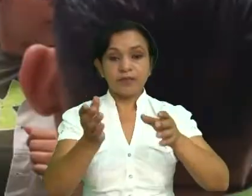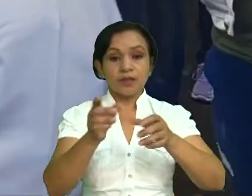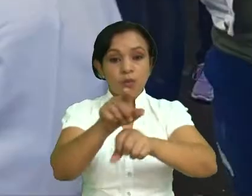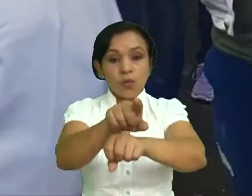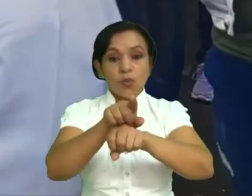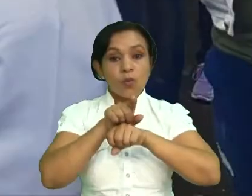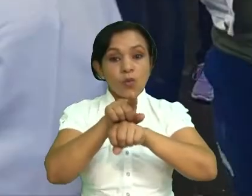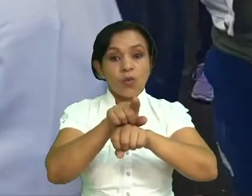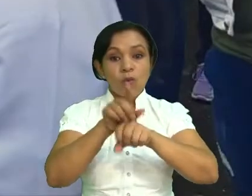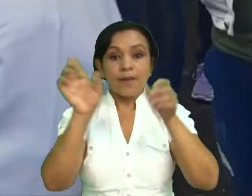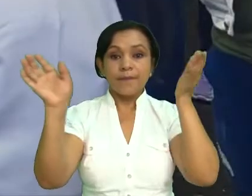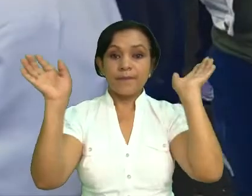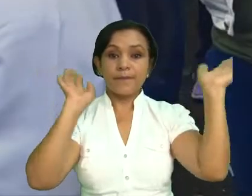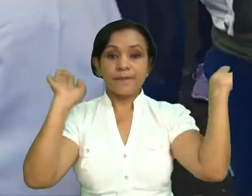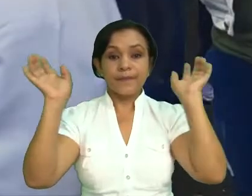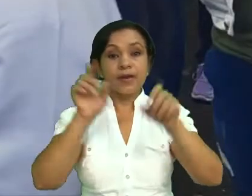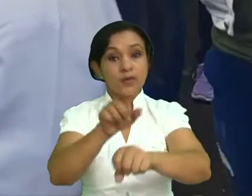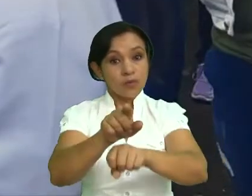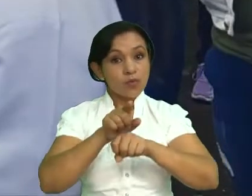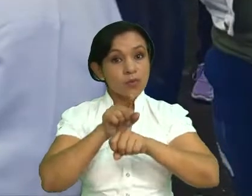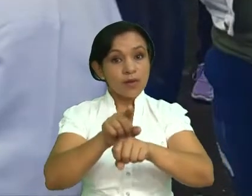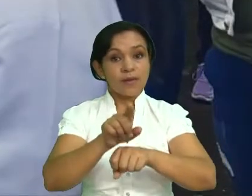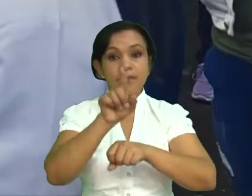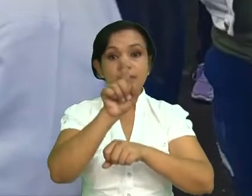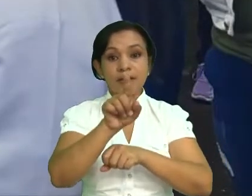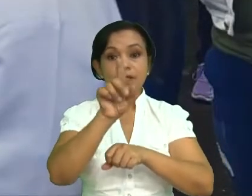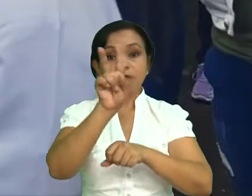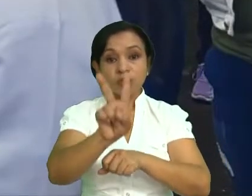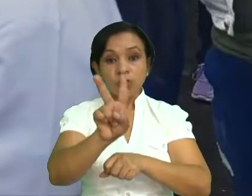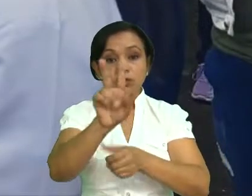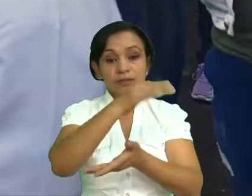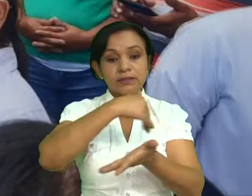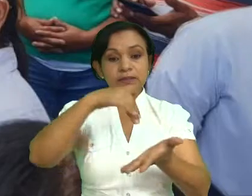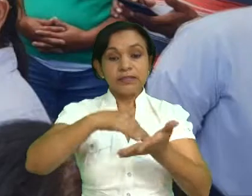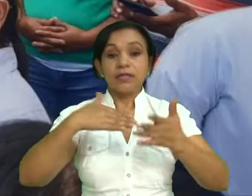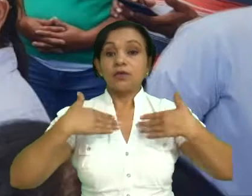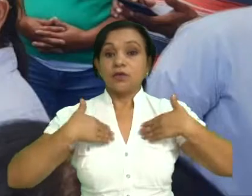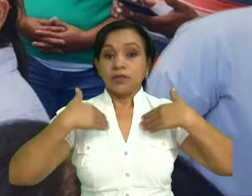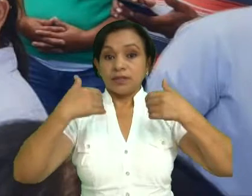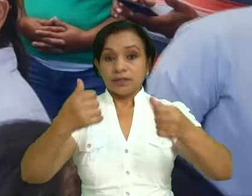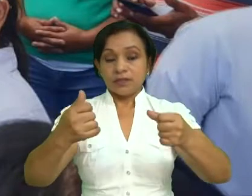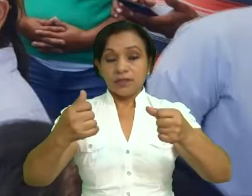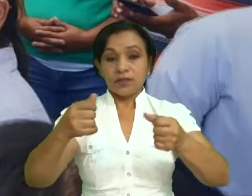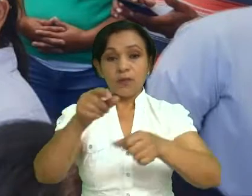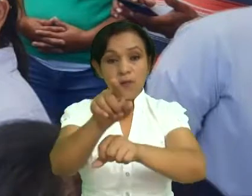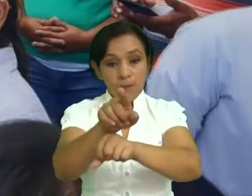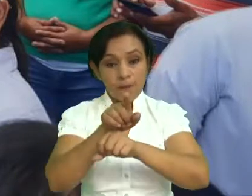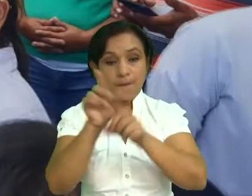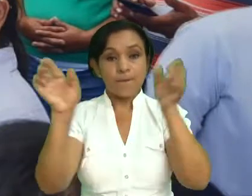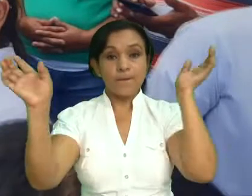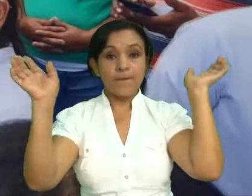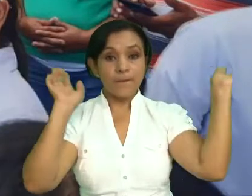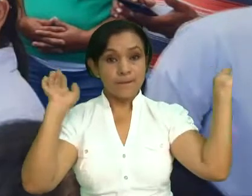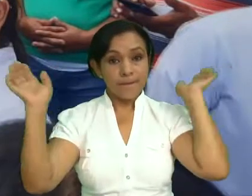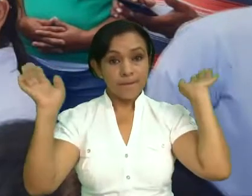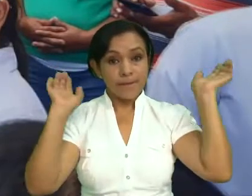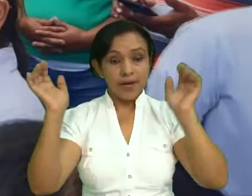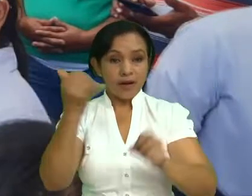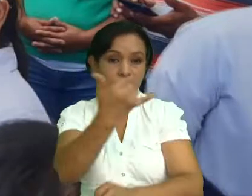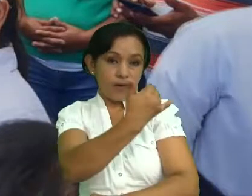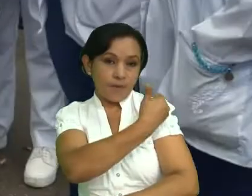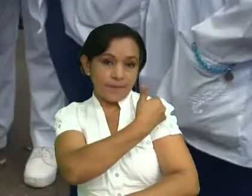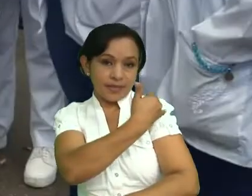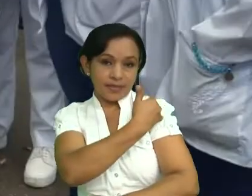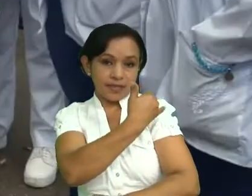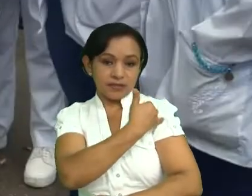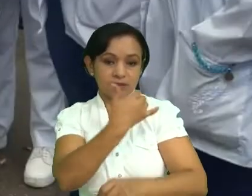Roberto Buembe la semana pasada, con dos centros de salud que están en el perímetro y el hospital que